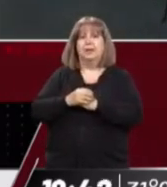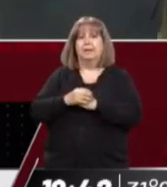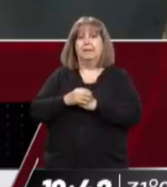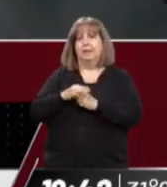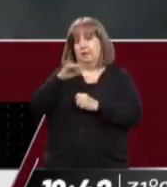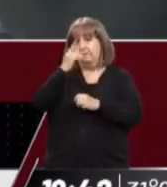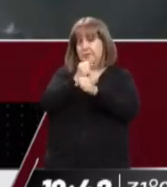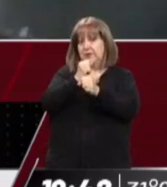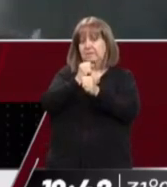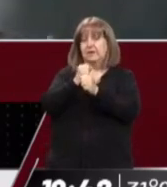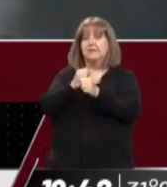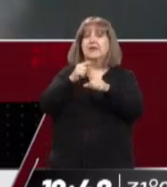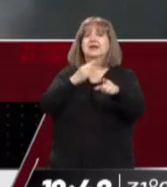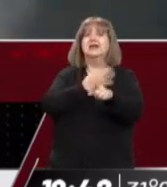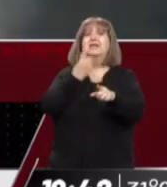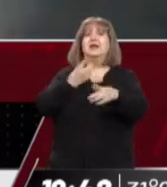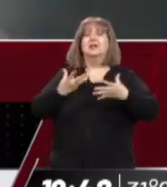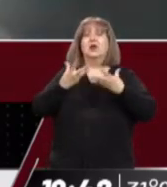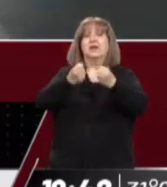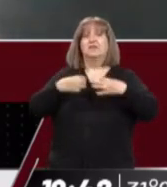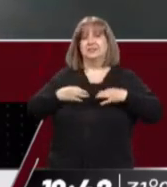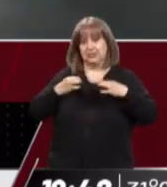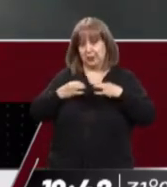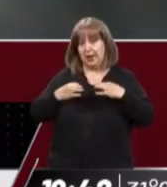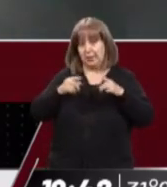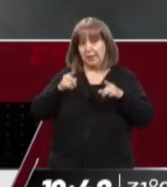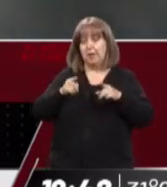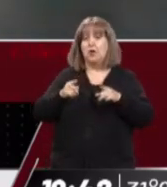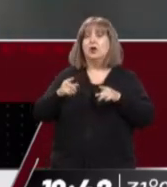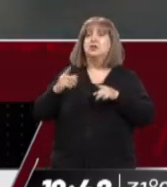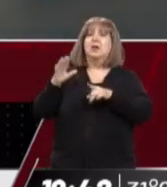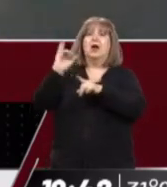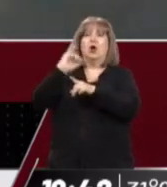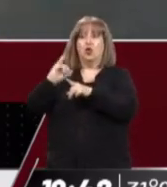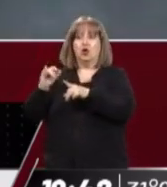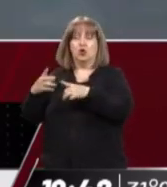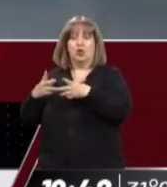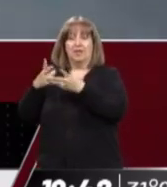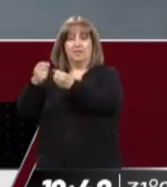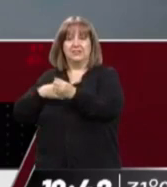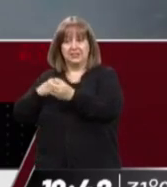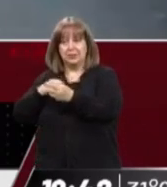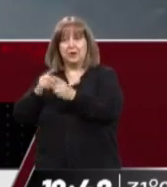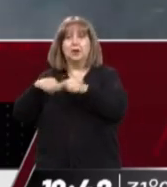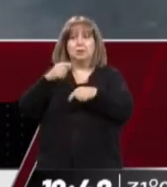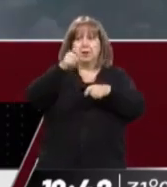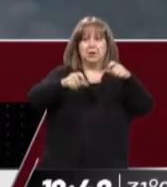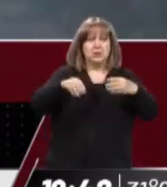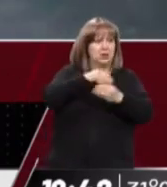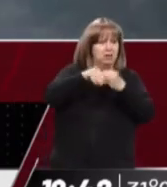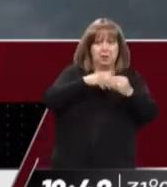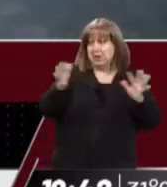trabajar Bueno Daniel burrieses el director de defensa civil de la provincia también esta de de Godoy Cruz hemos visto también que trabaja la gente